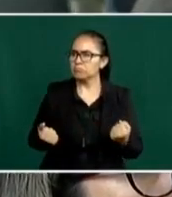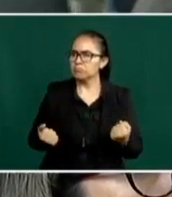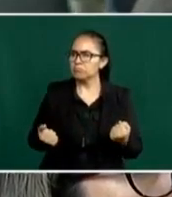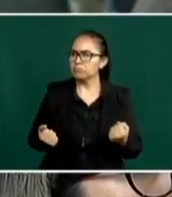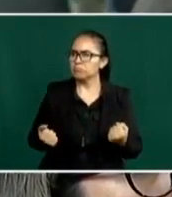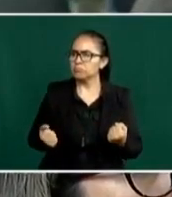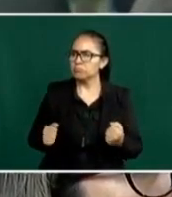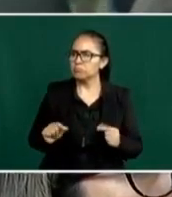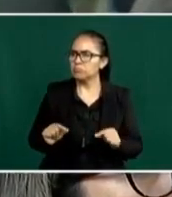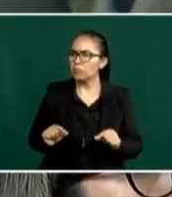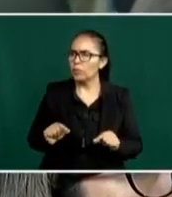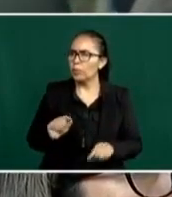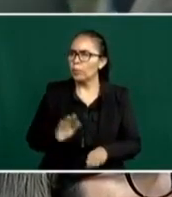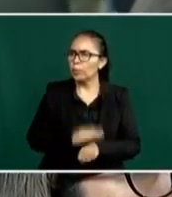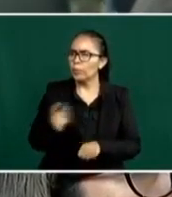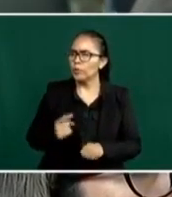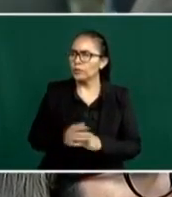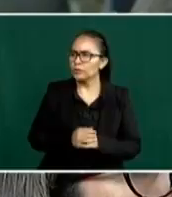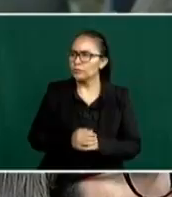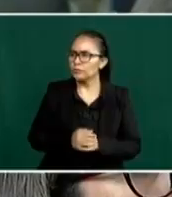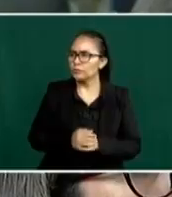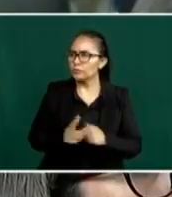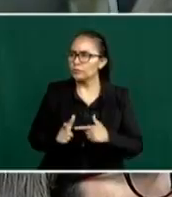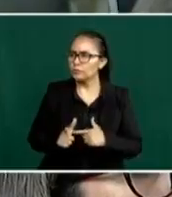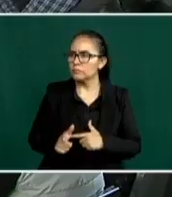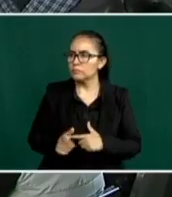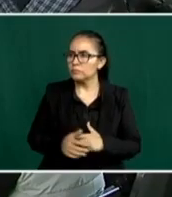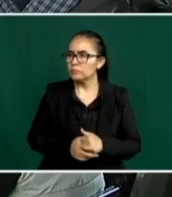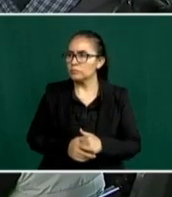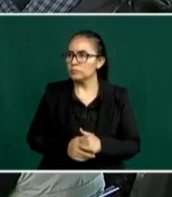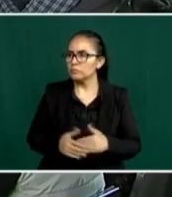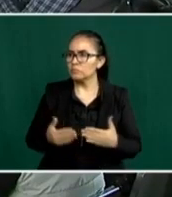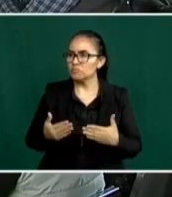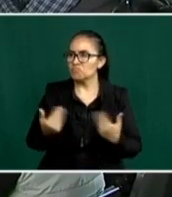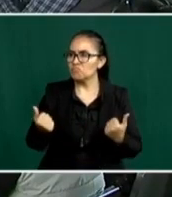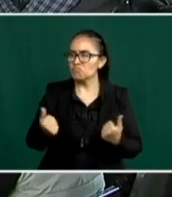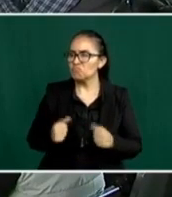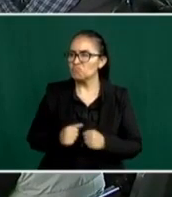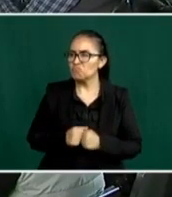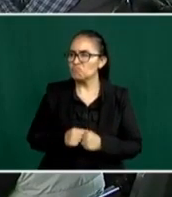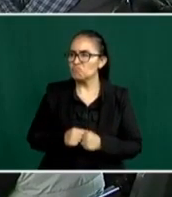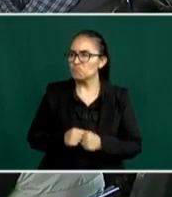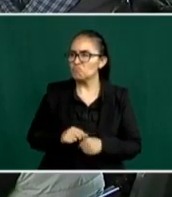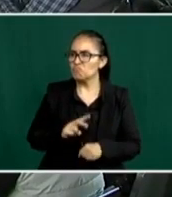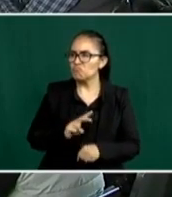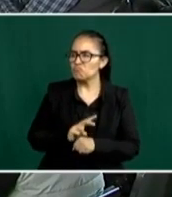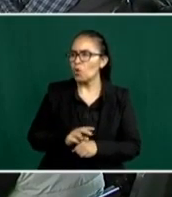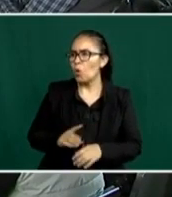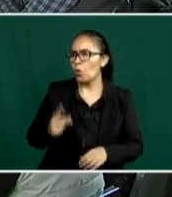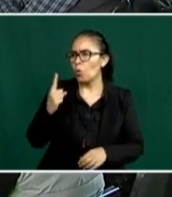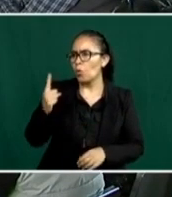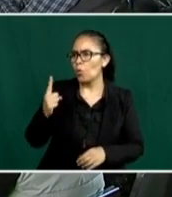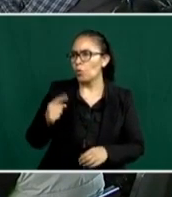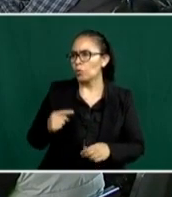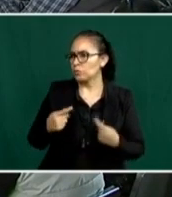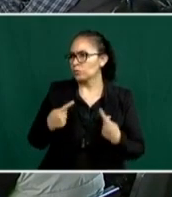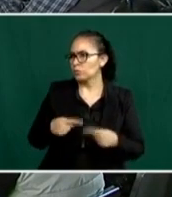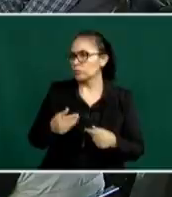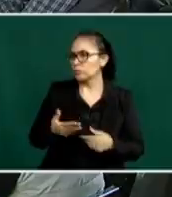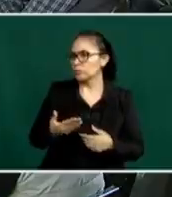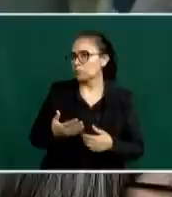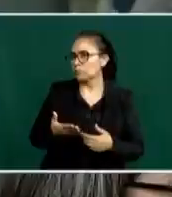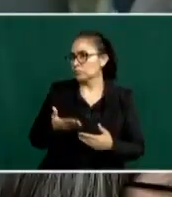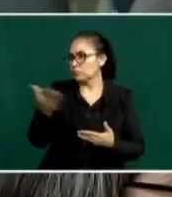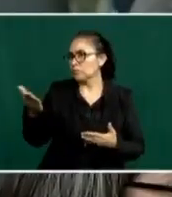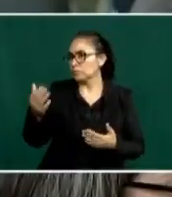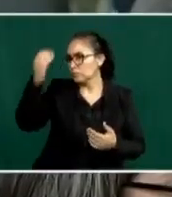poquito de progreso. ¿Por qué? Porque no hay desarrollo económico, no hay certeza de la tierra. Uno de ellos, y usted lo debe,